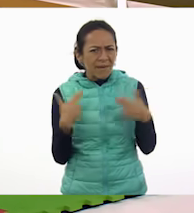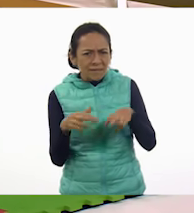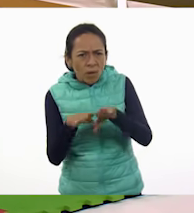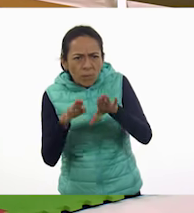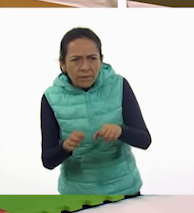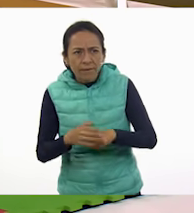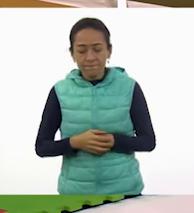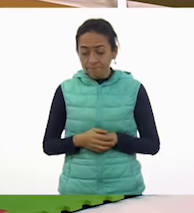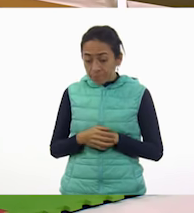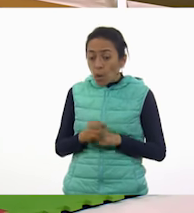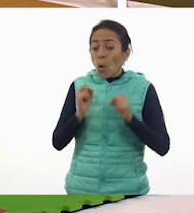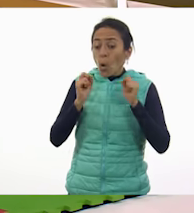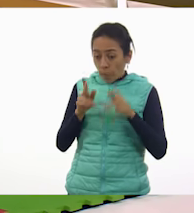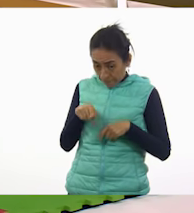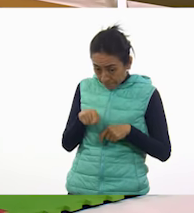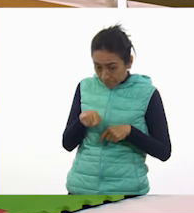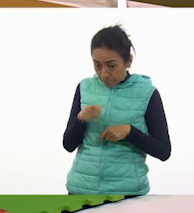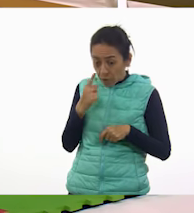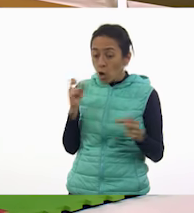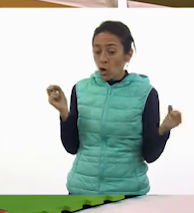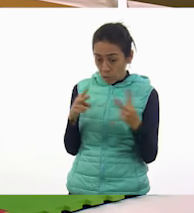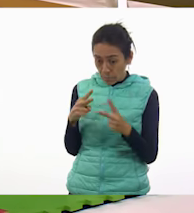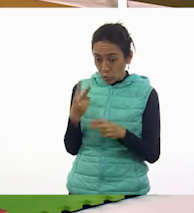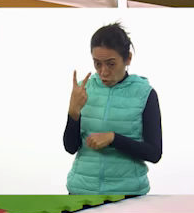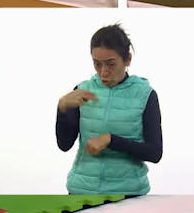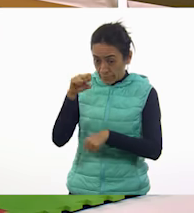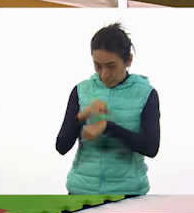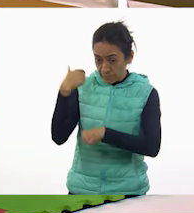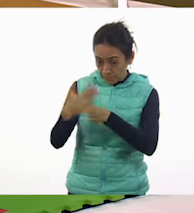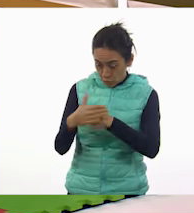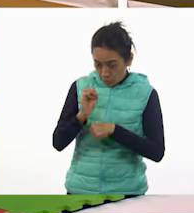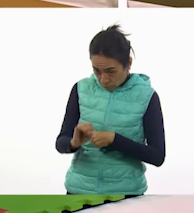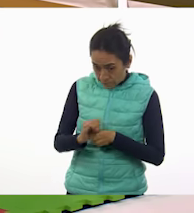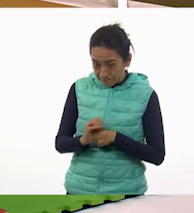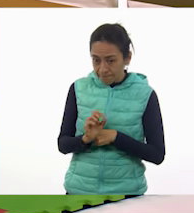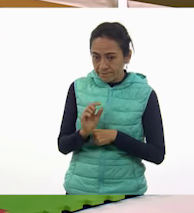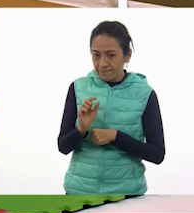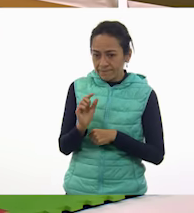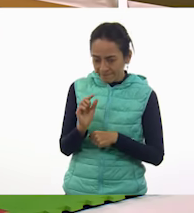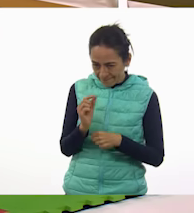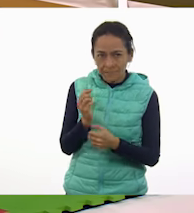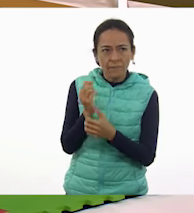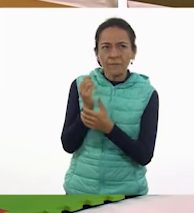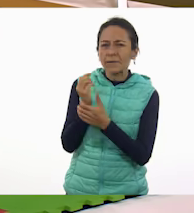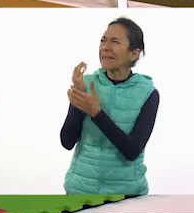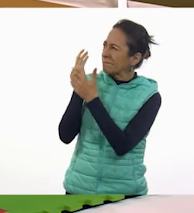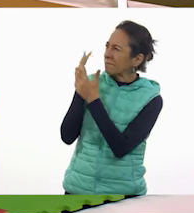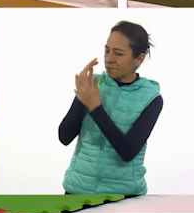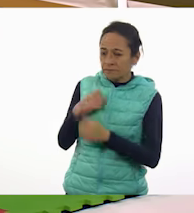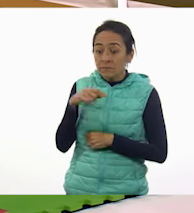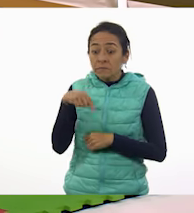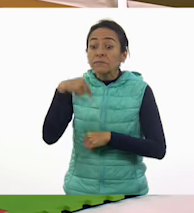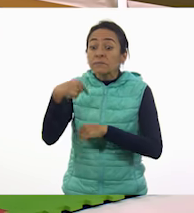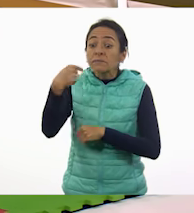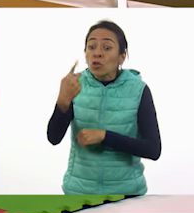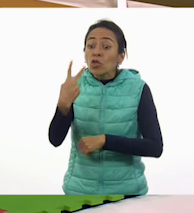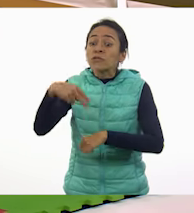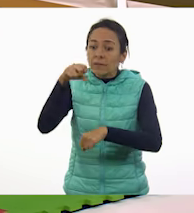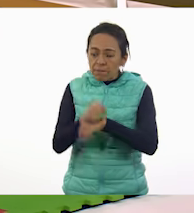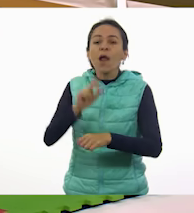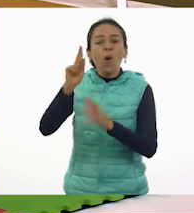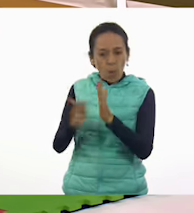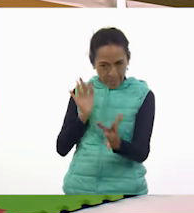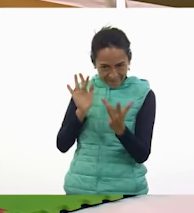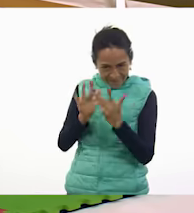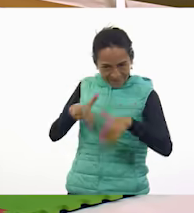Sí. Permíteme. Sí, claro. Dentro de dos semanas nos volvemos a conectar para tu graduación. Me